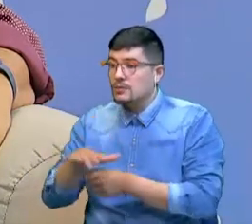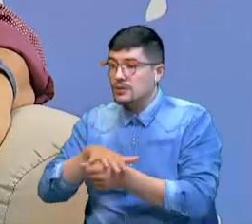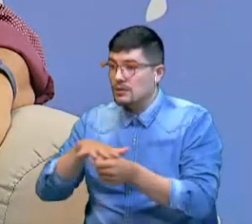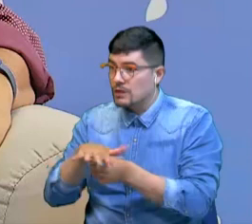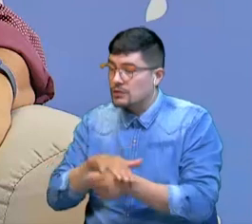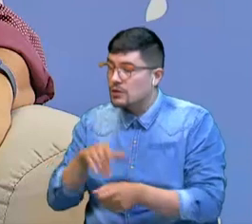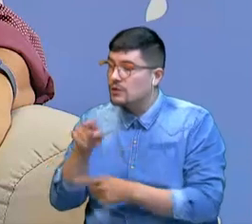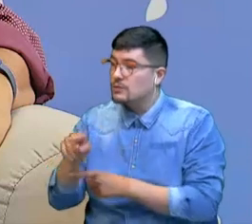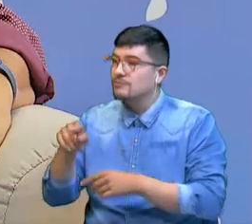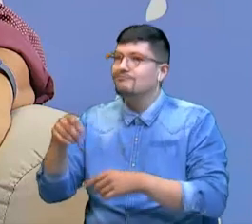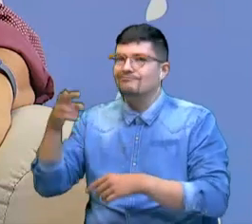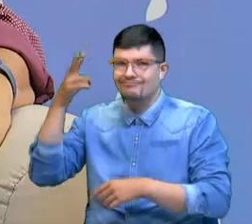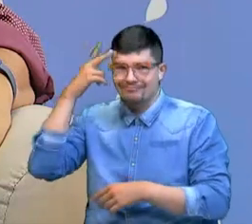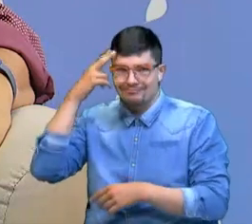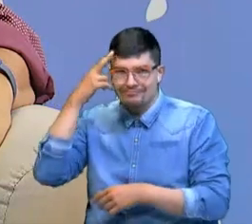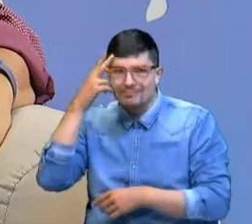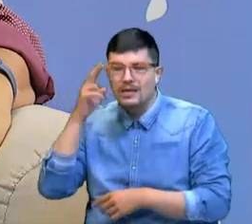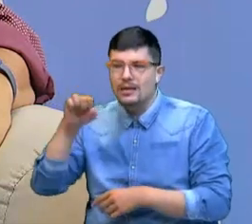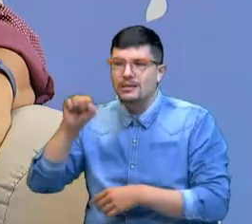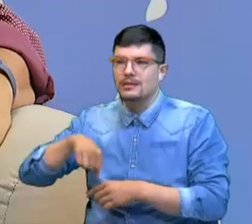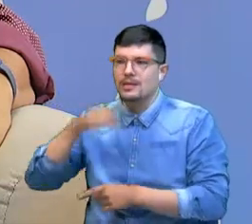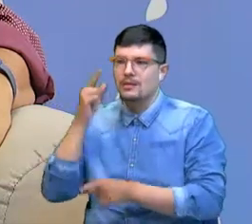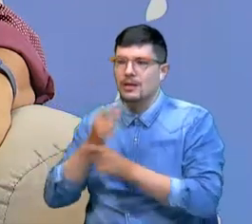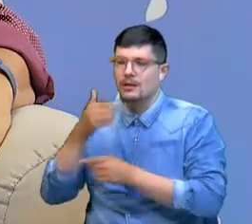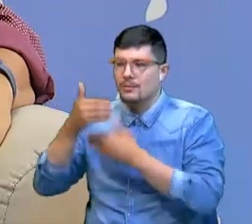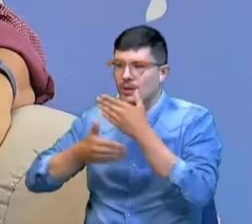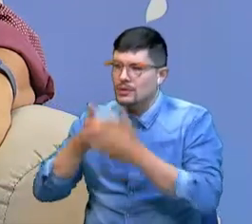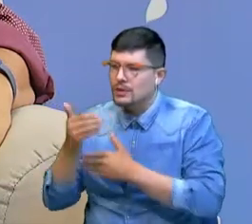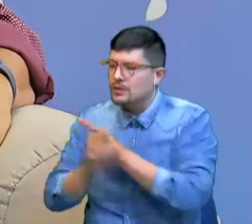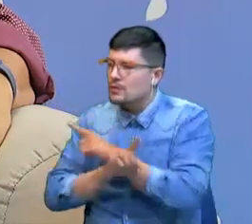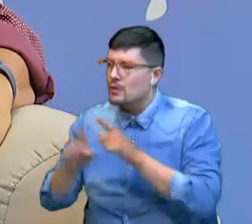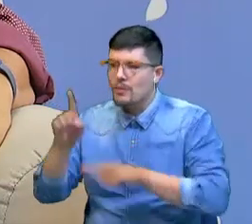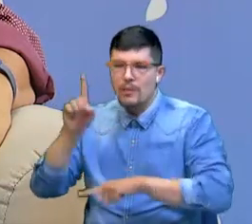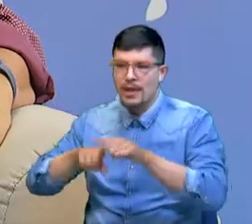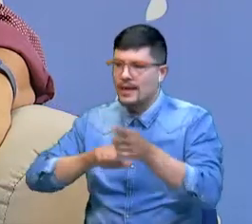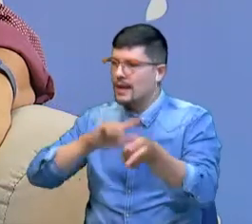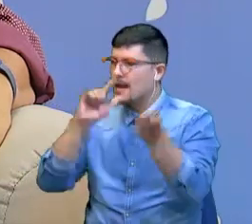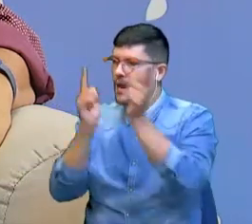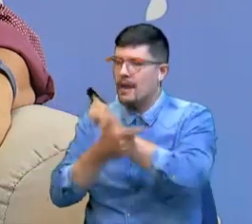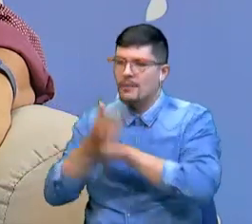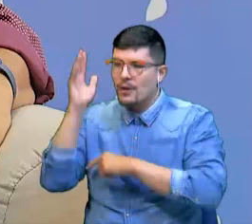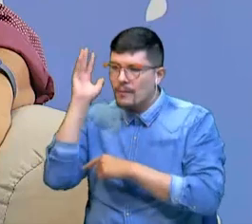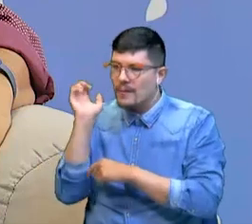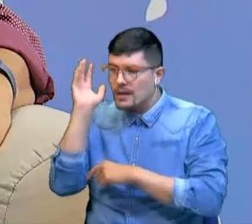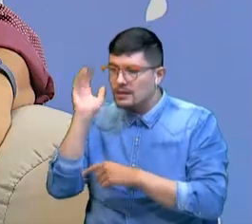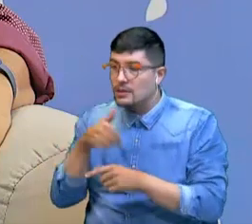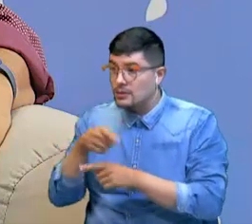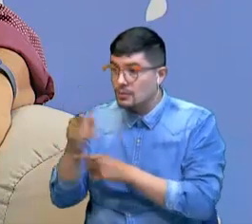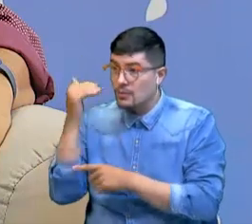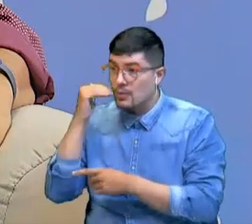donde tiene sentido el proceso de ineficacia. Porque si ella tiene un salario de 3 millones de pesos en promedio